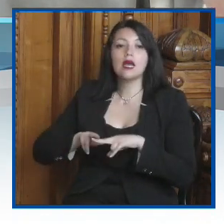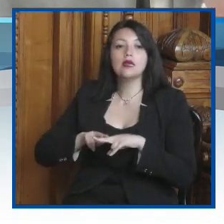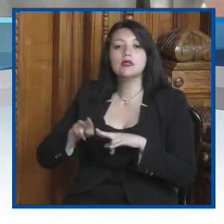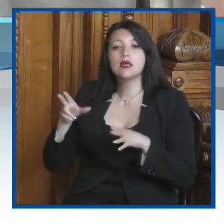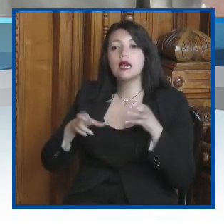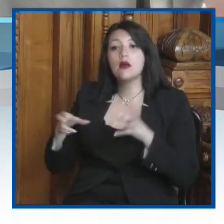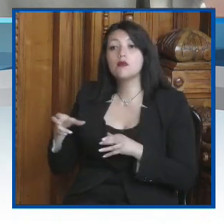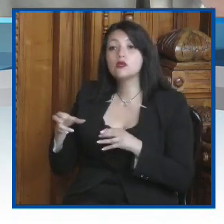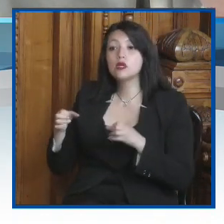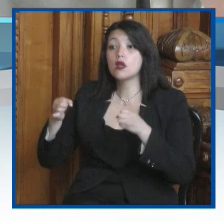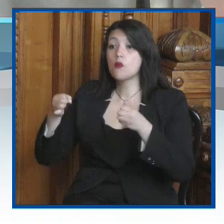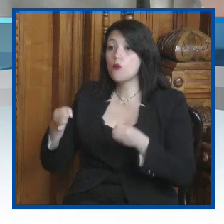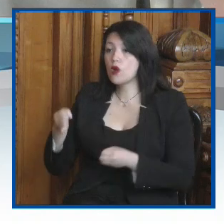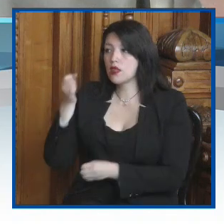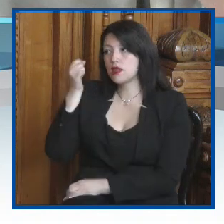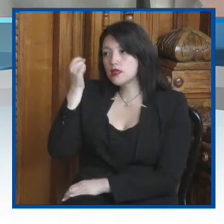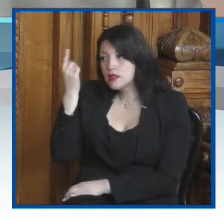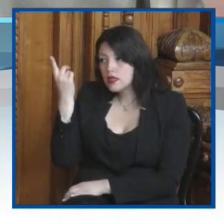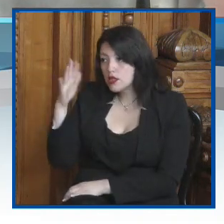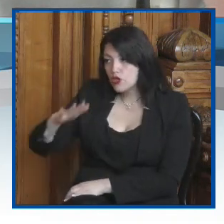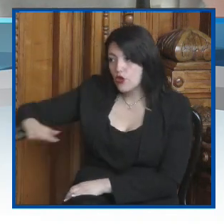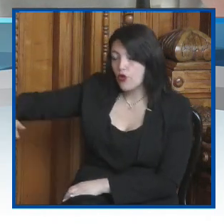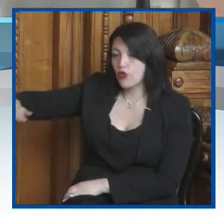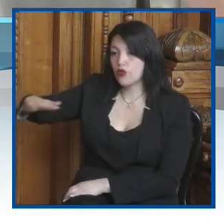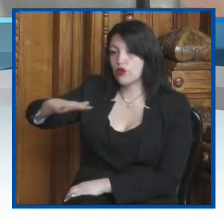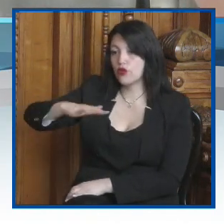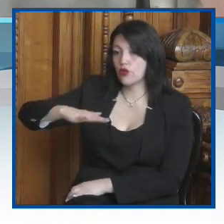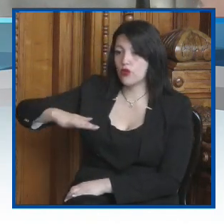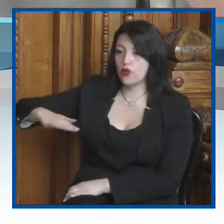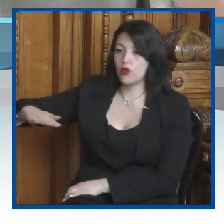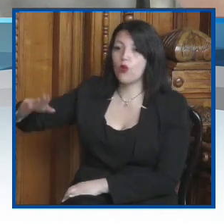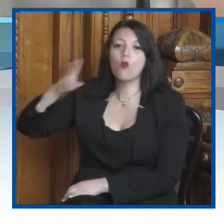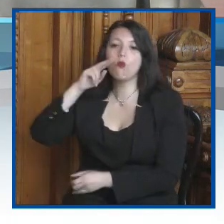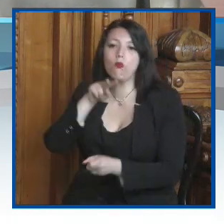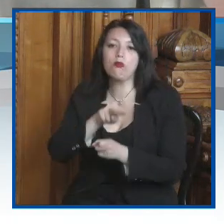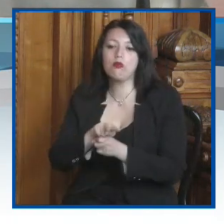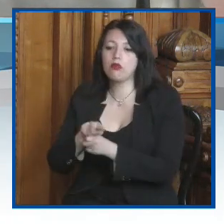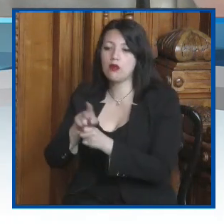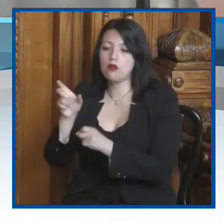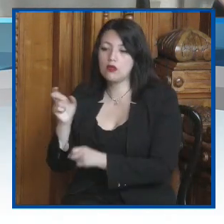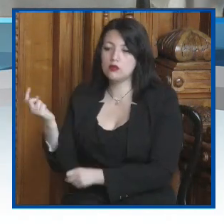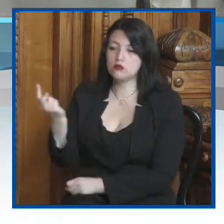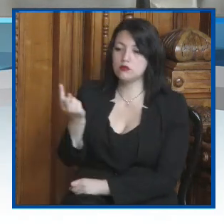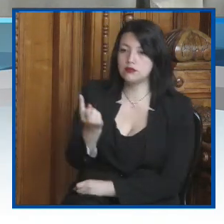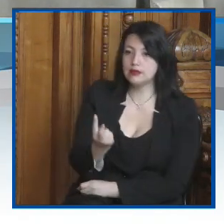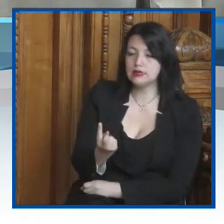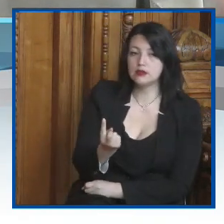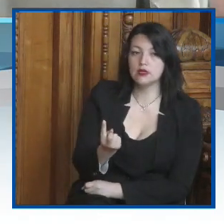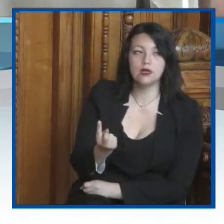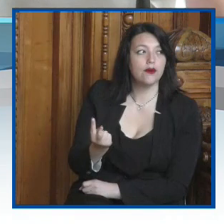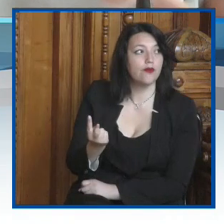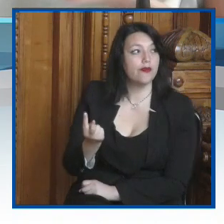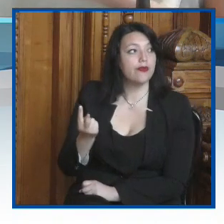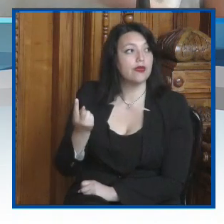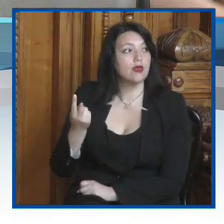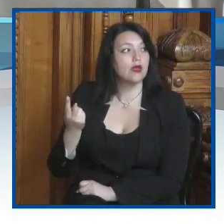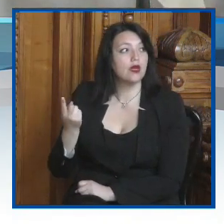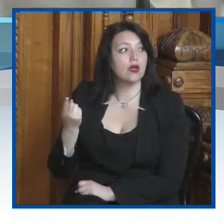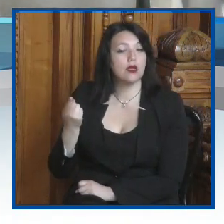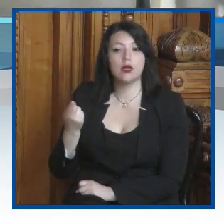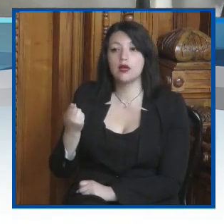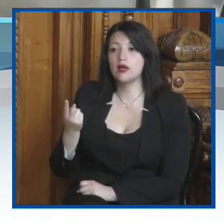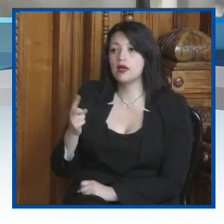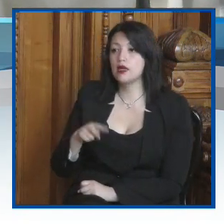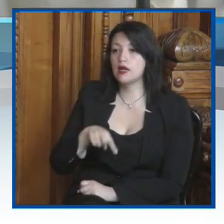la gente nos pueda comprender. Un testigo que entra a una sala, les digo, miles de veces me pasa que le termina hablando al defensor y